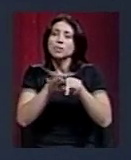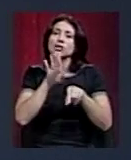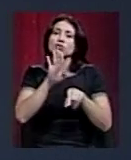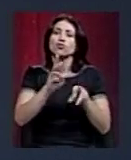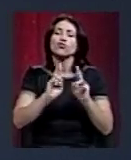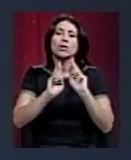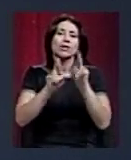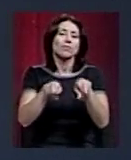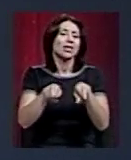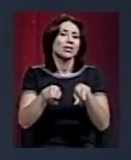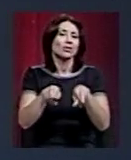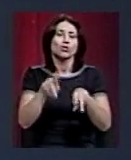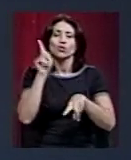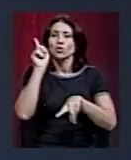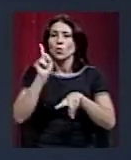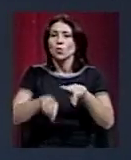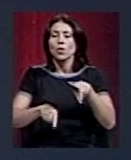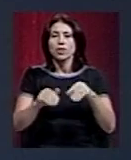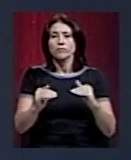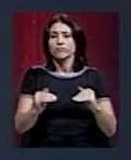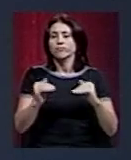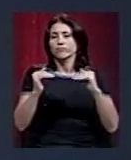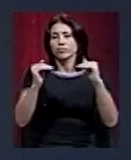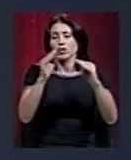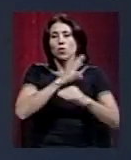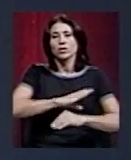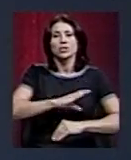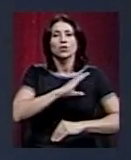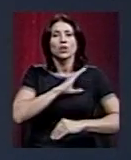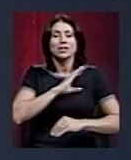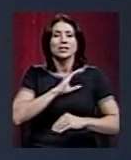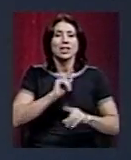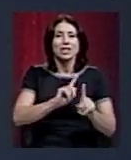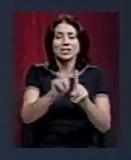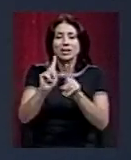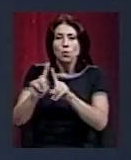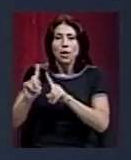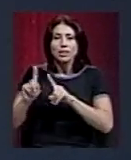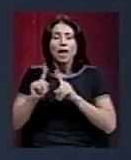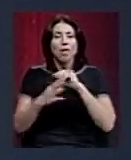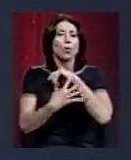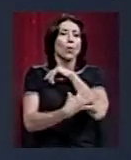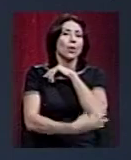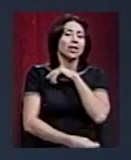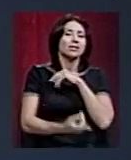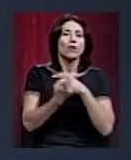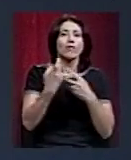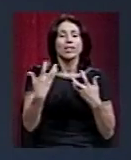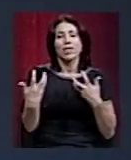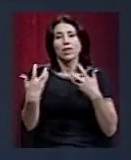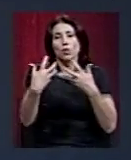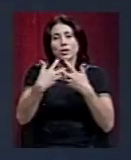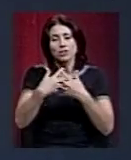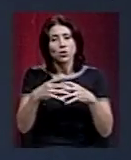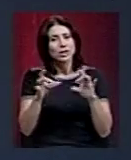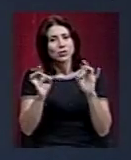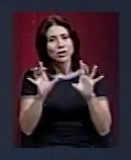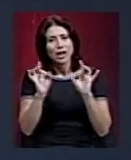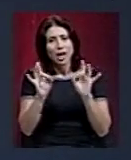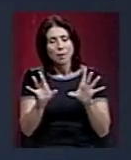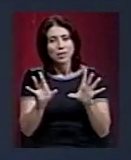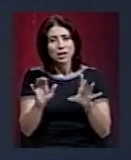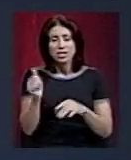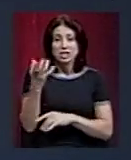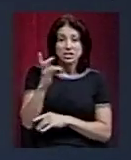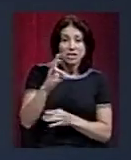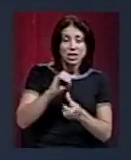superar condiciones de desigualdad, de pobreza, de falta de cohesión, que son dramáticas, en donde 17,